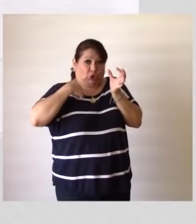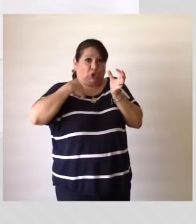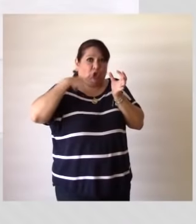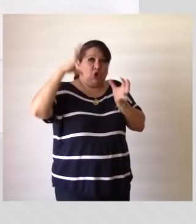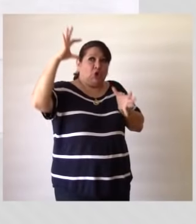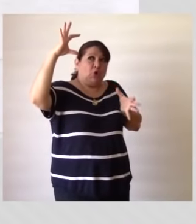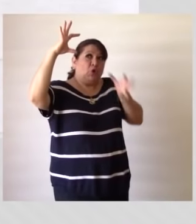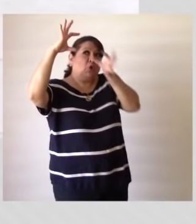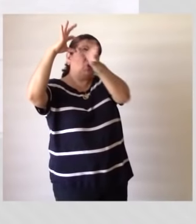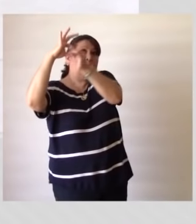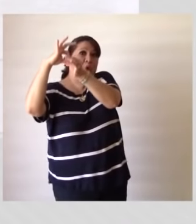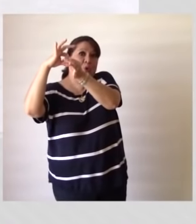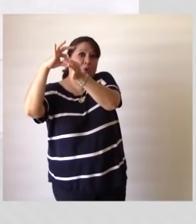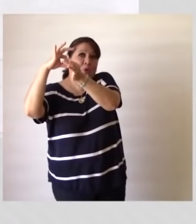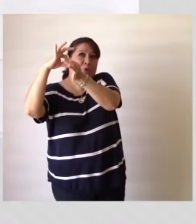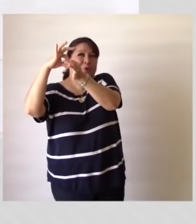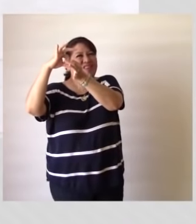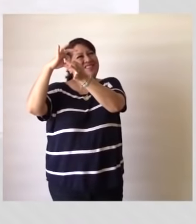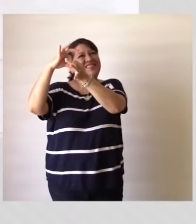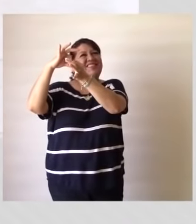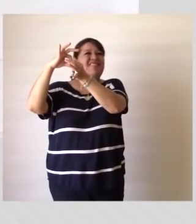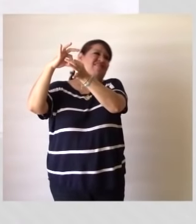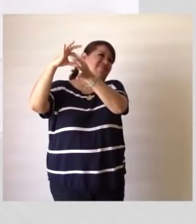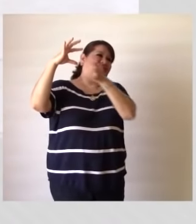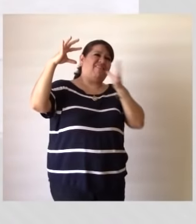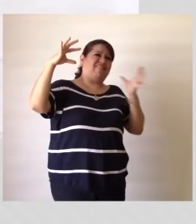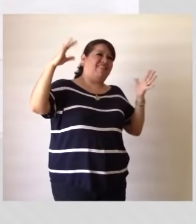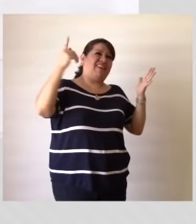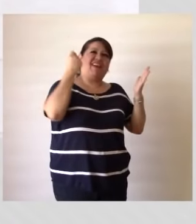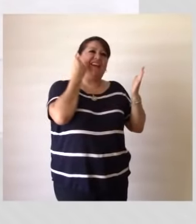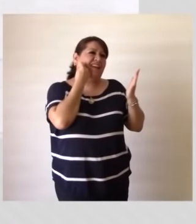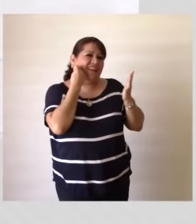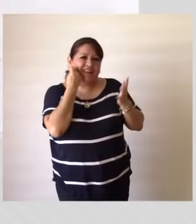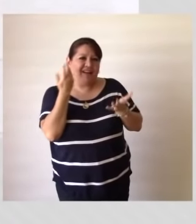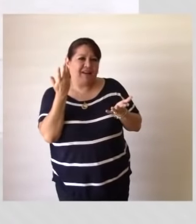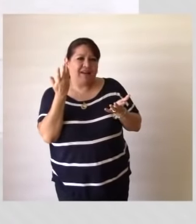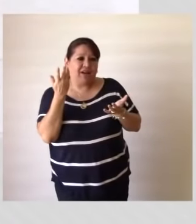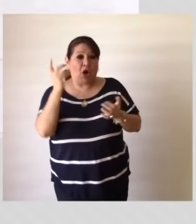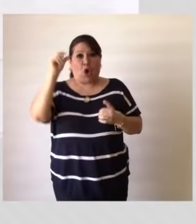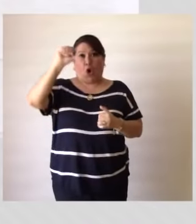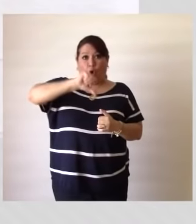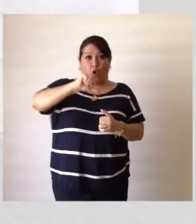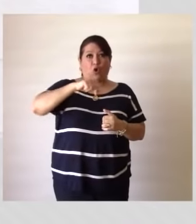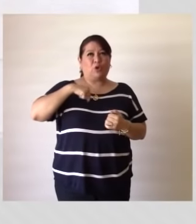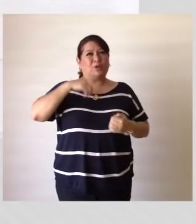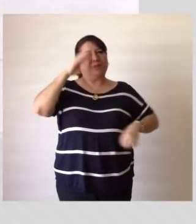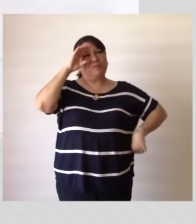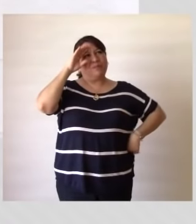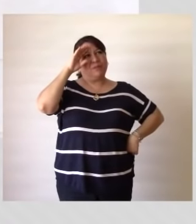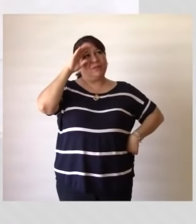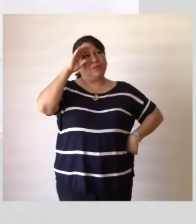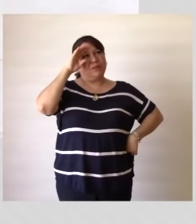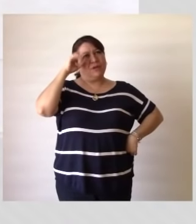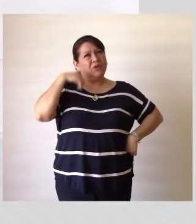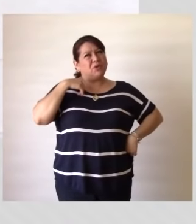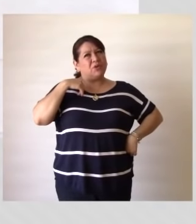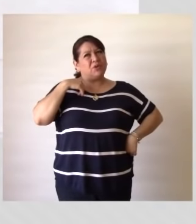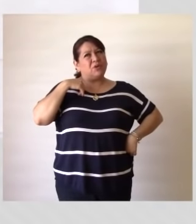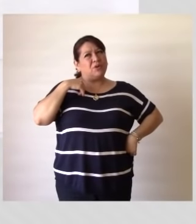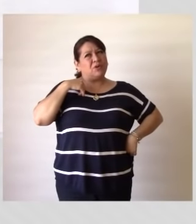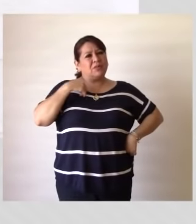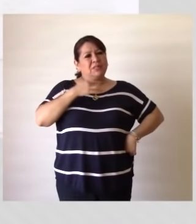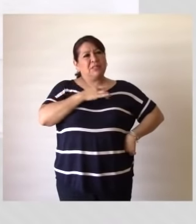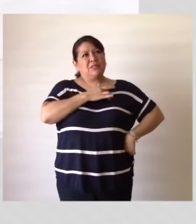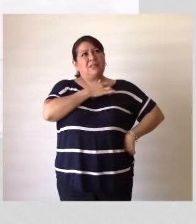a tal grado que si hoy te pones a pensar cuándo fue la última vez que derrame mi mi corazón delante de